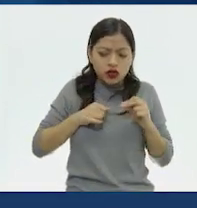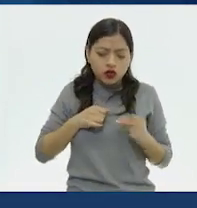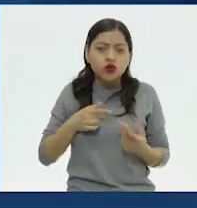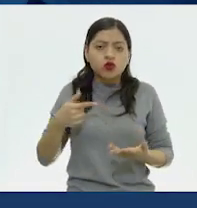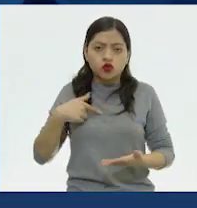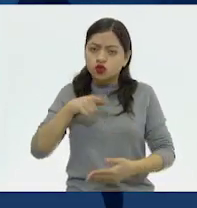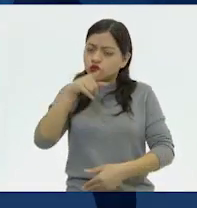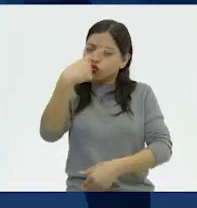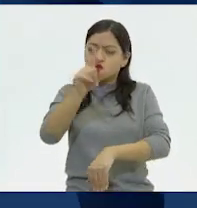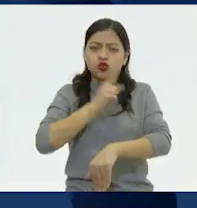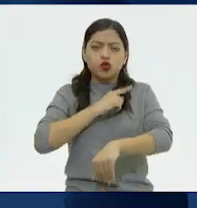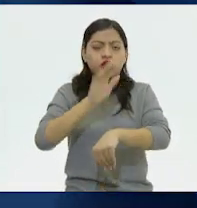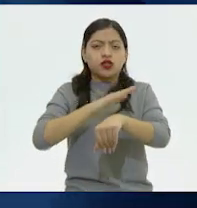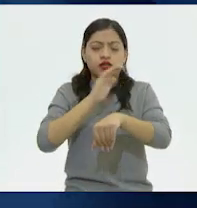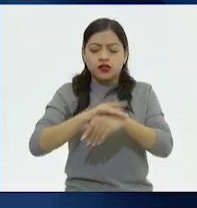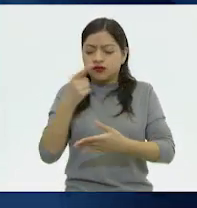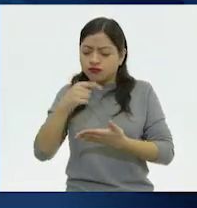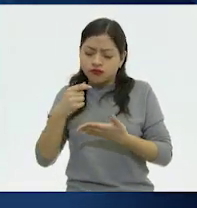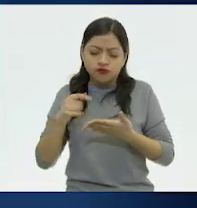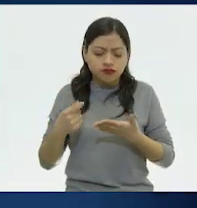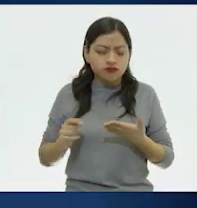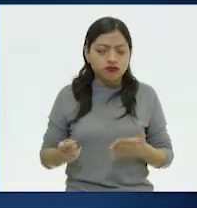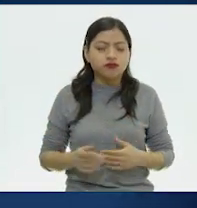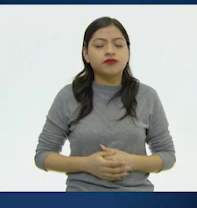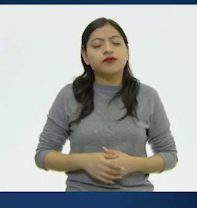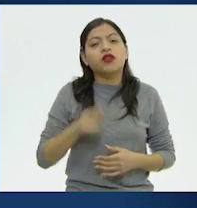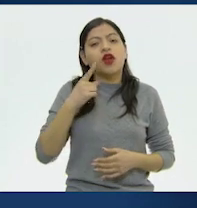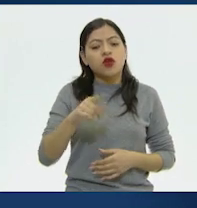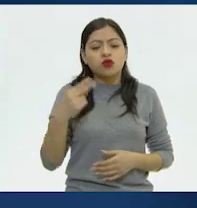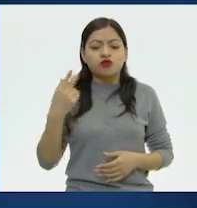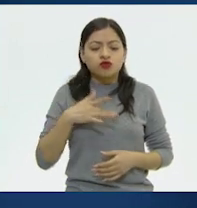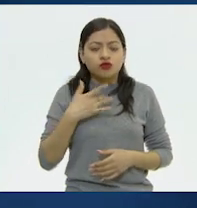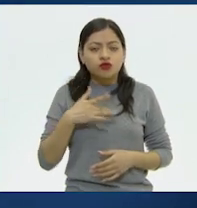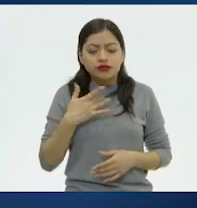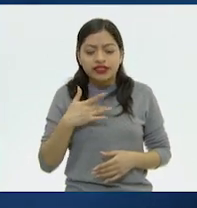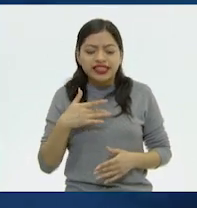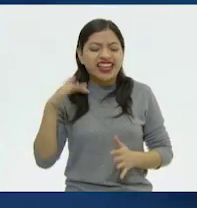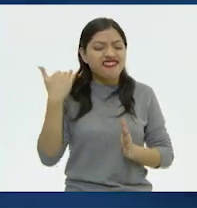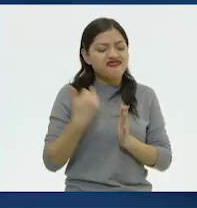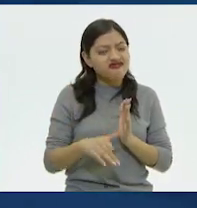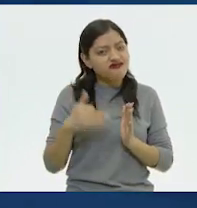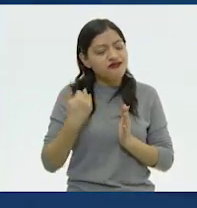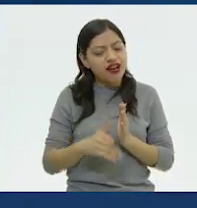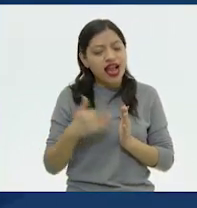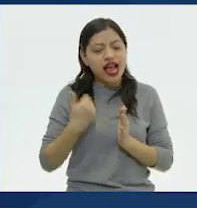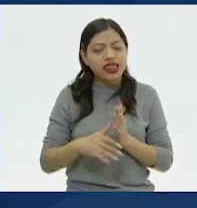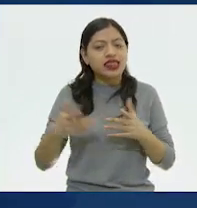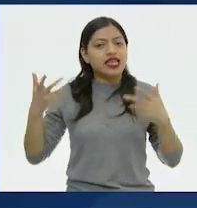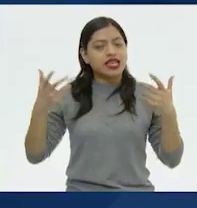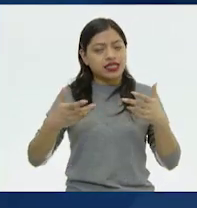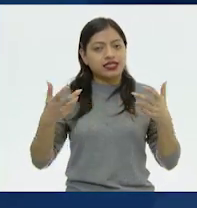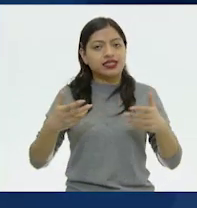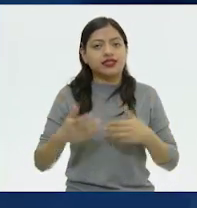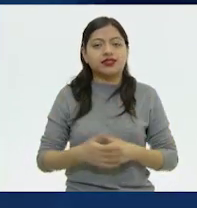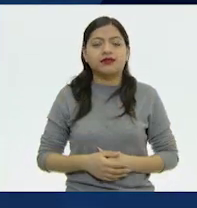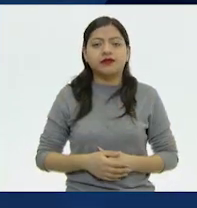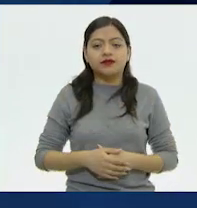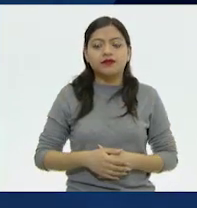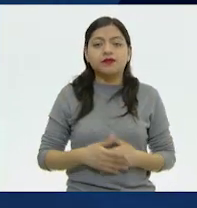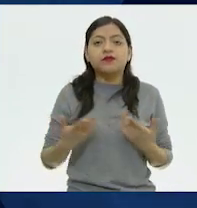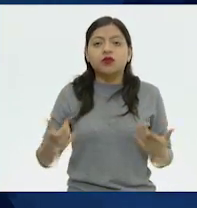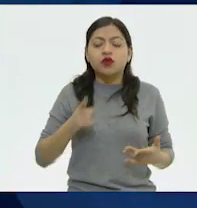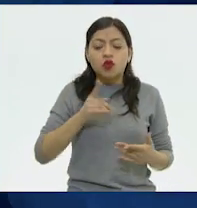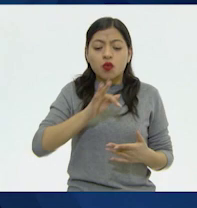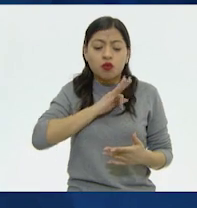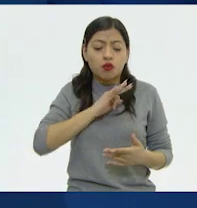qué puntos o en qué pasos no estás aplicando adecuadamente los consejos que te estamos dando y en dónde puedes